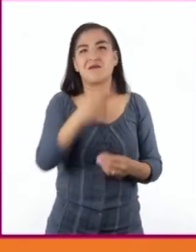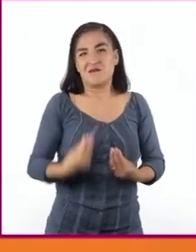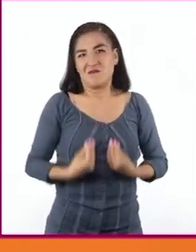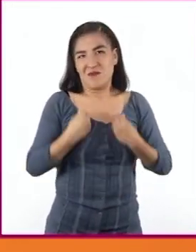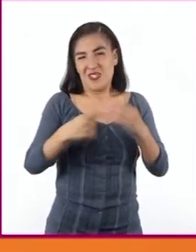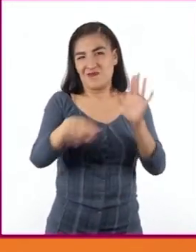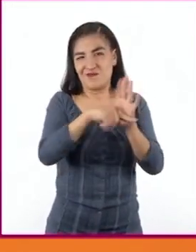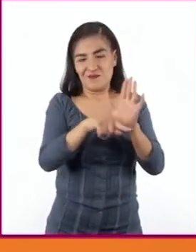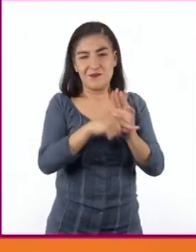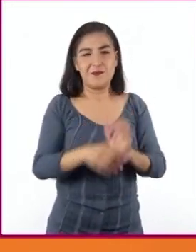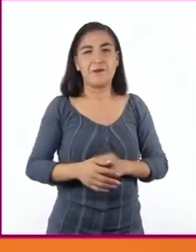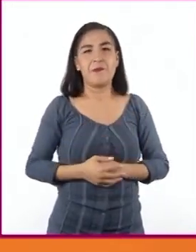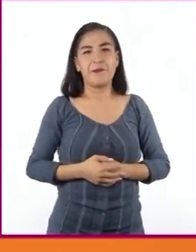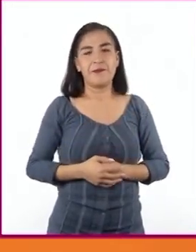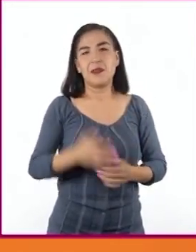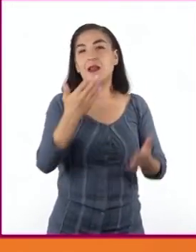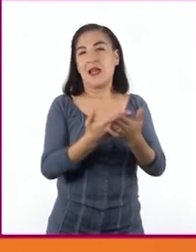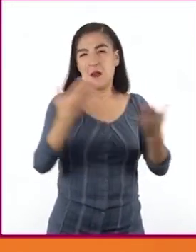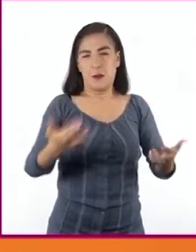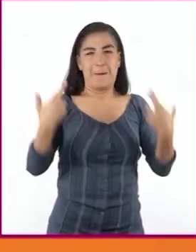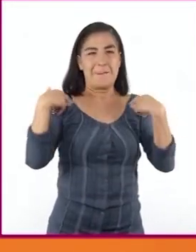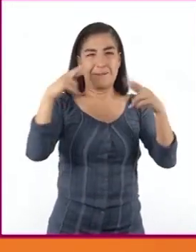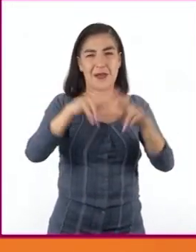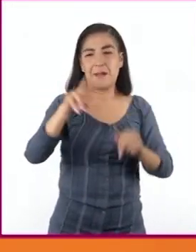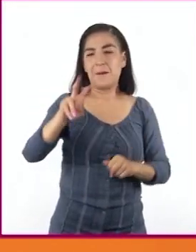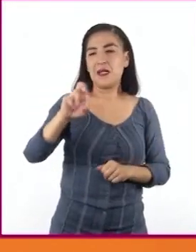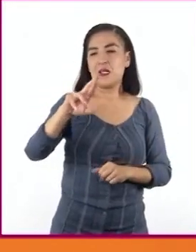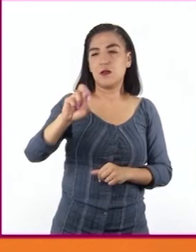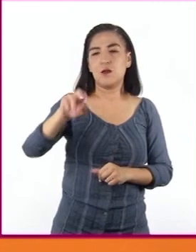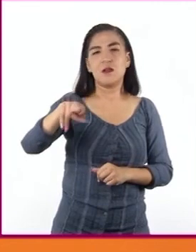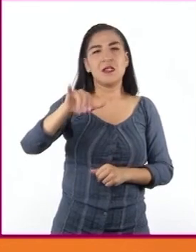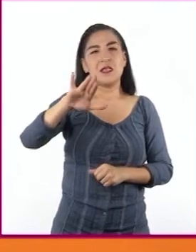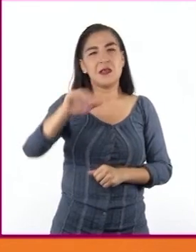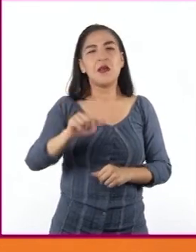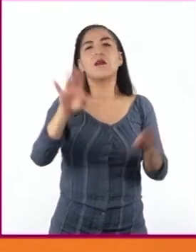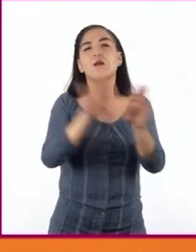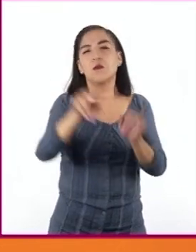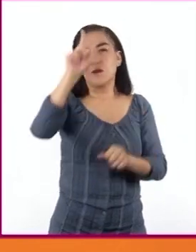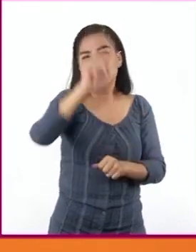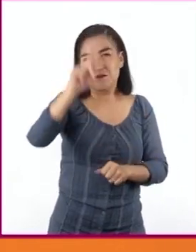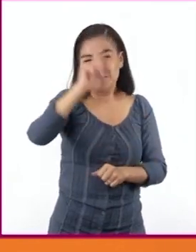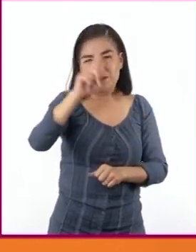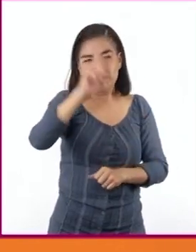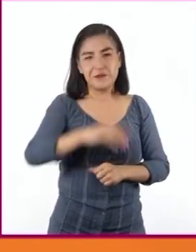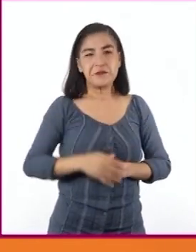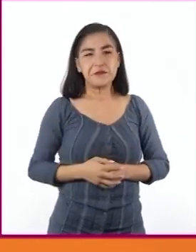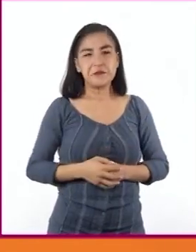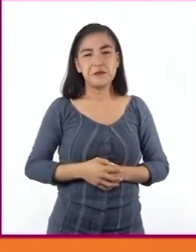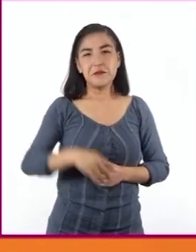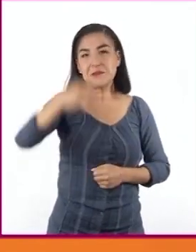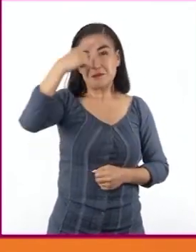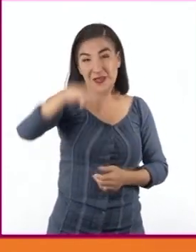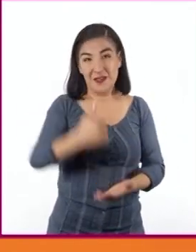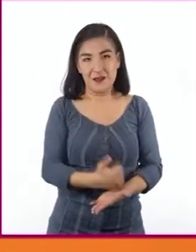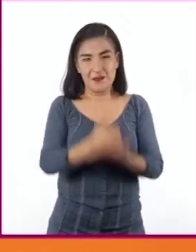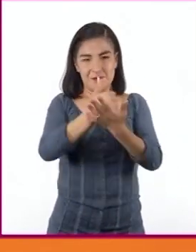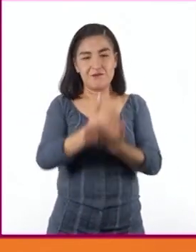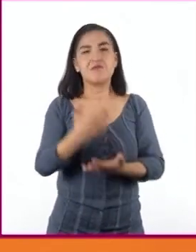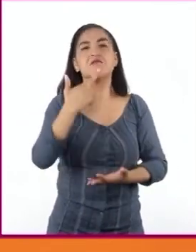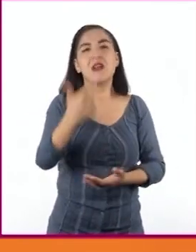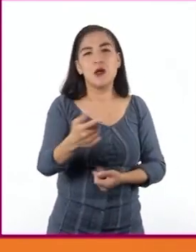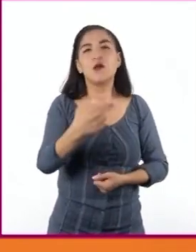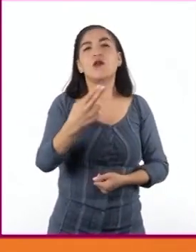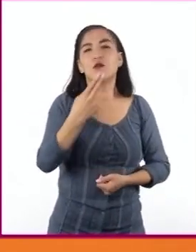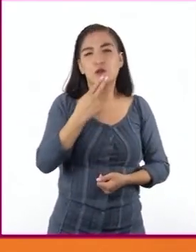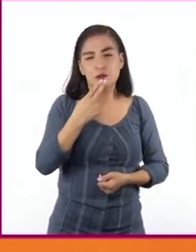Ahora, la maestra Verónica Reyes les comparte algunas recomendaciones que les ayudan a hacer un mejor uso